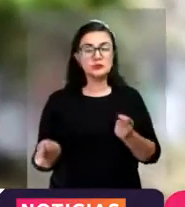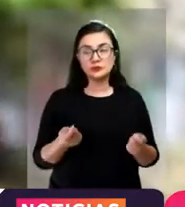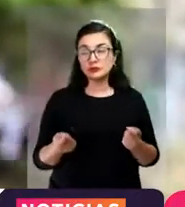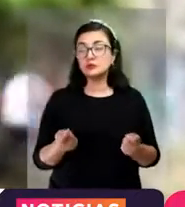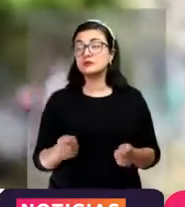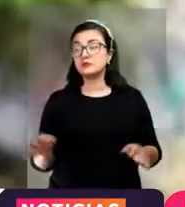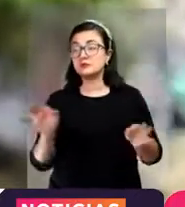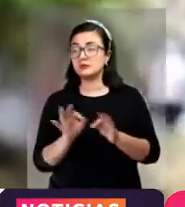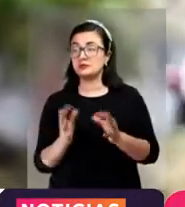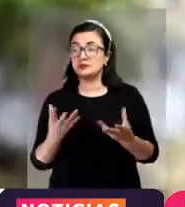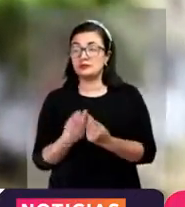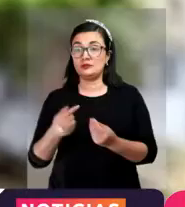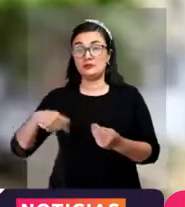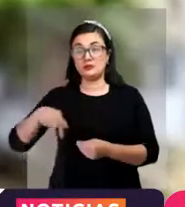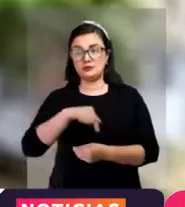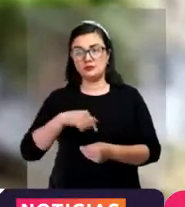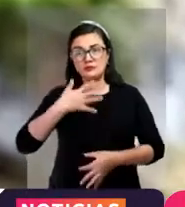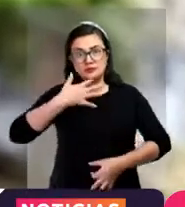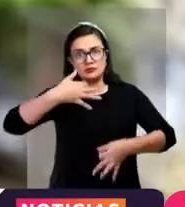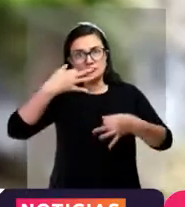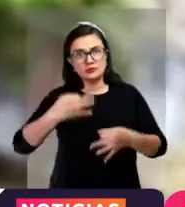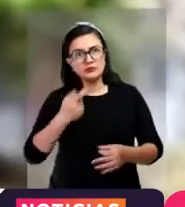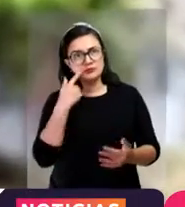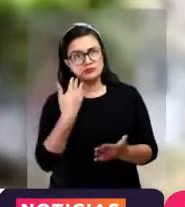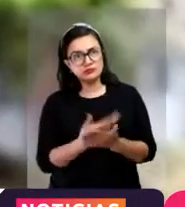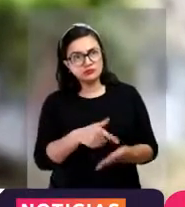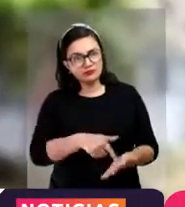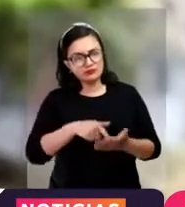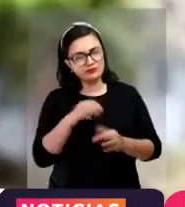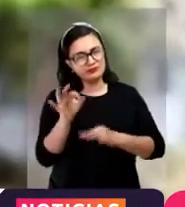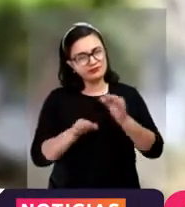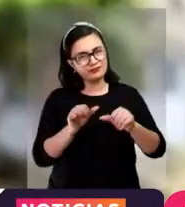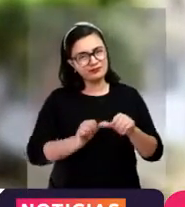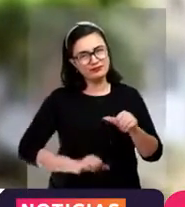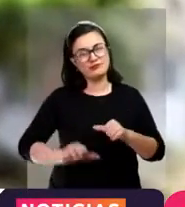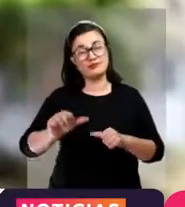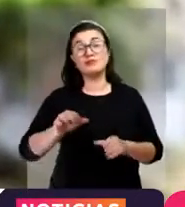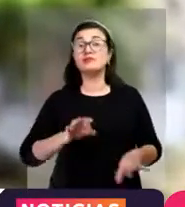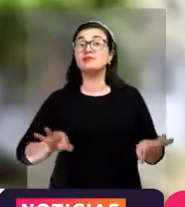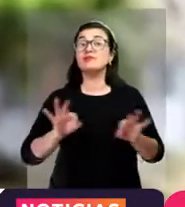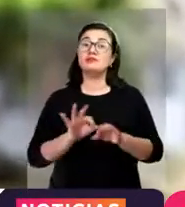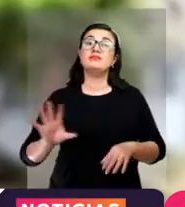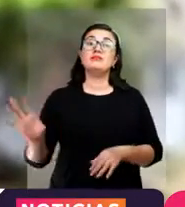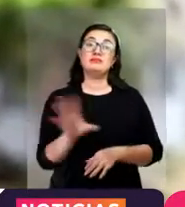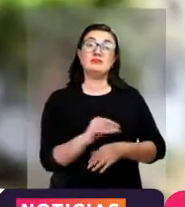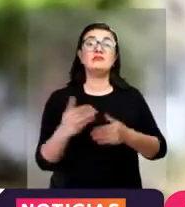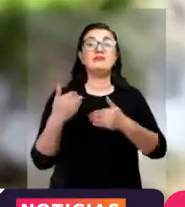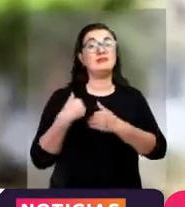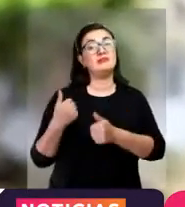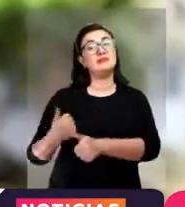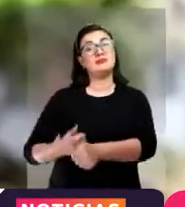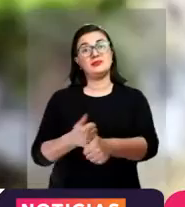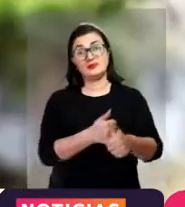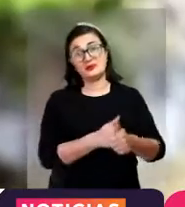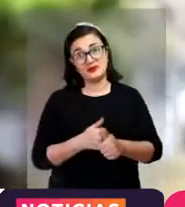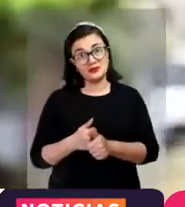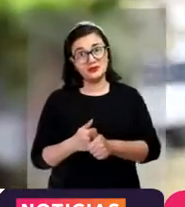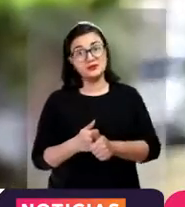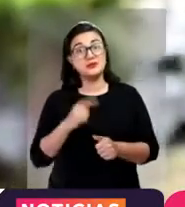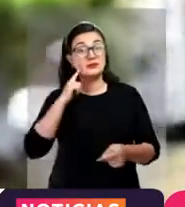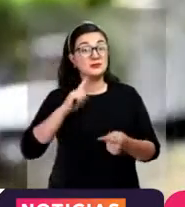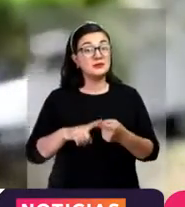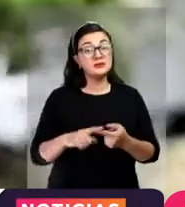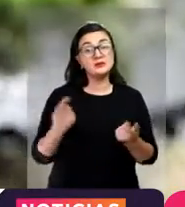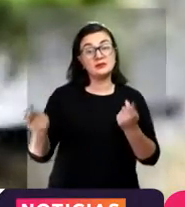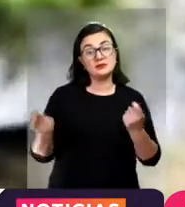como instituciones realmente demuestre sostenibilidad. Es responsabilidad de cada uno de nosotros, no solamente con el manejo adecuado